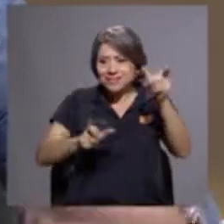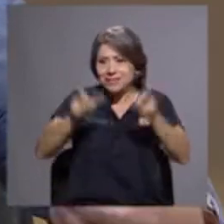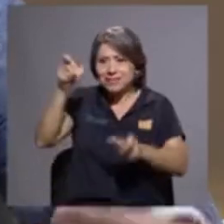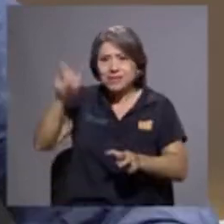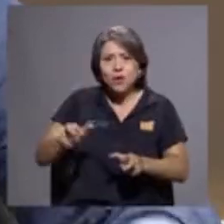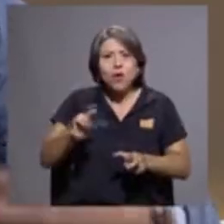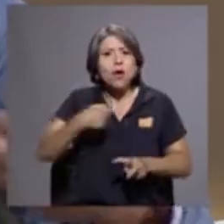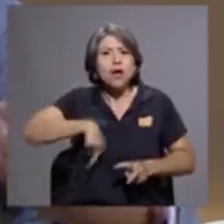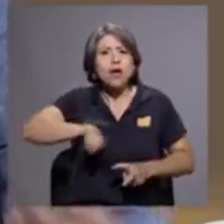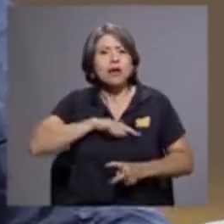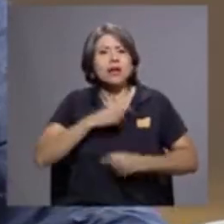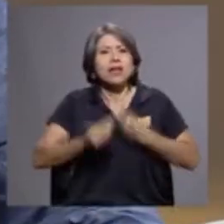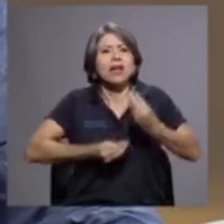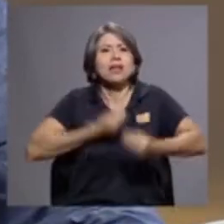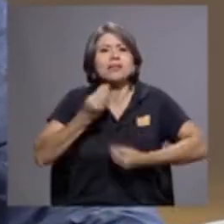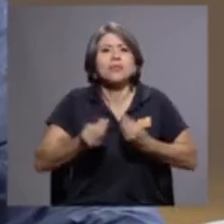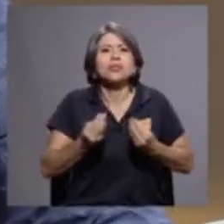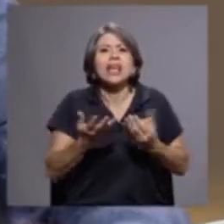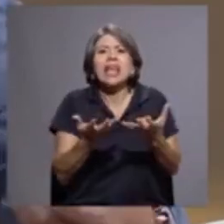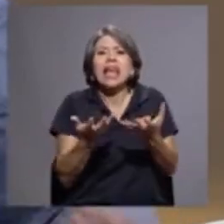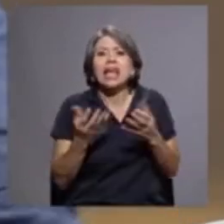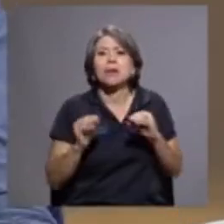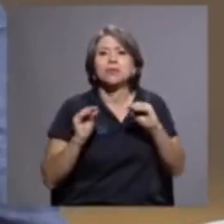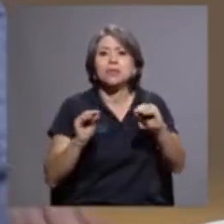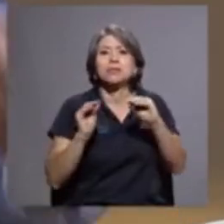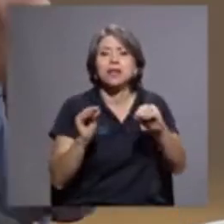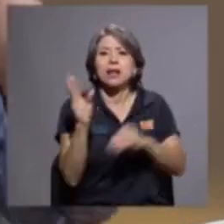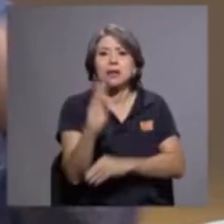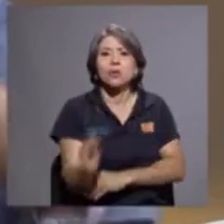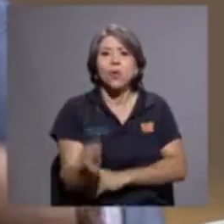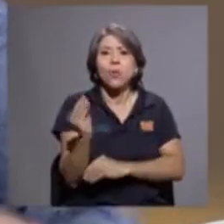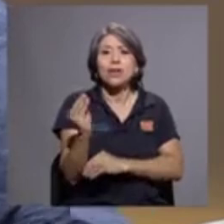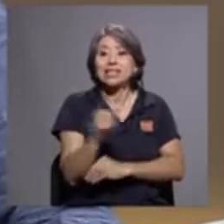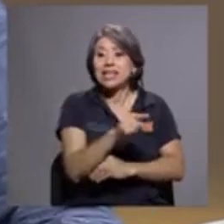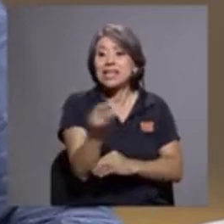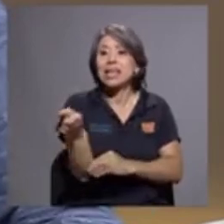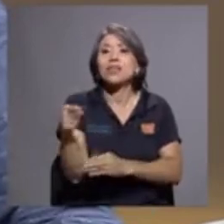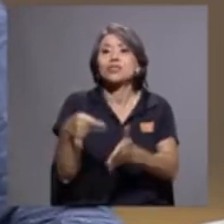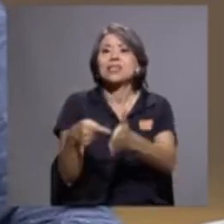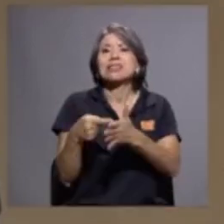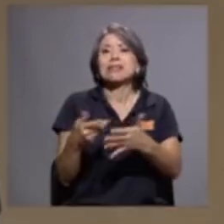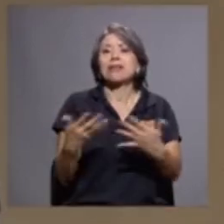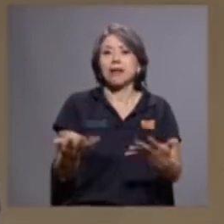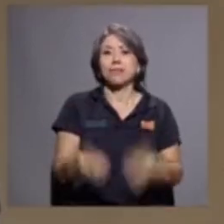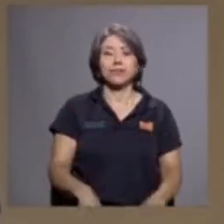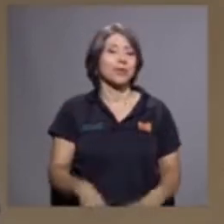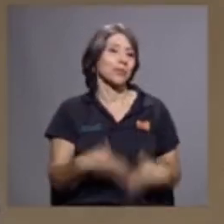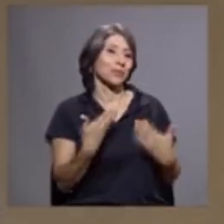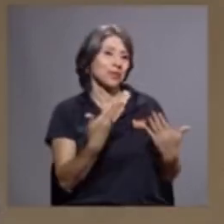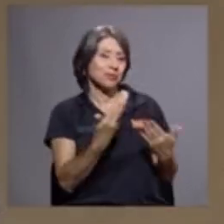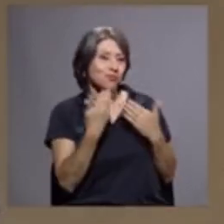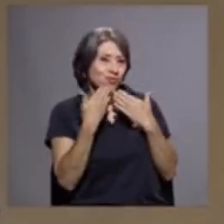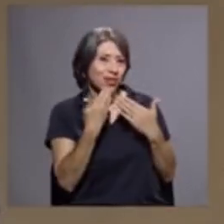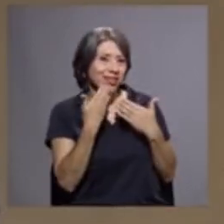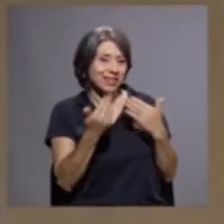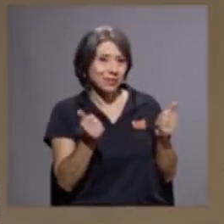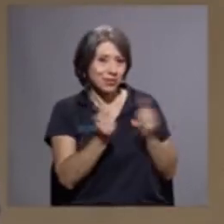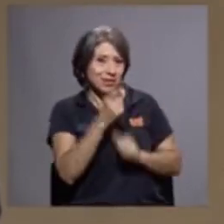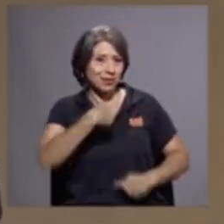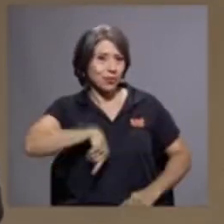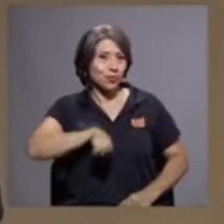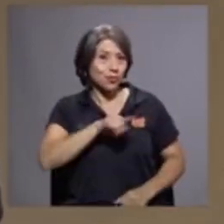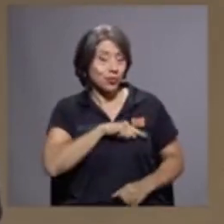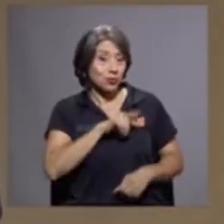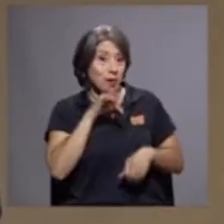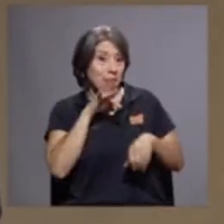y qué es lo que queremos enseñarle a nuestros jóvenes y qué es lo que ellos nos están demandando? Pues, doña Isabel, muchas gracias por estar con nosotros, por